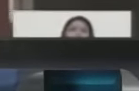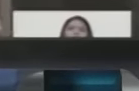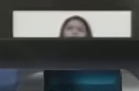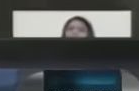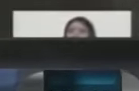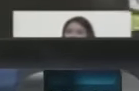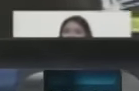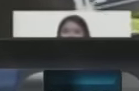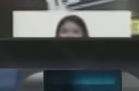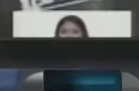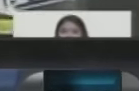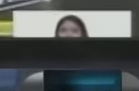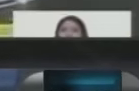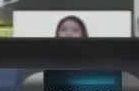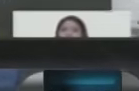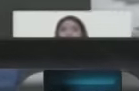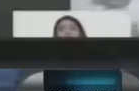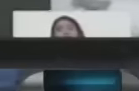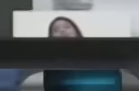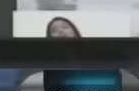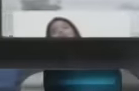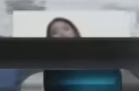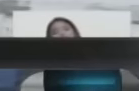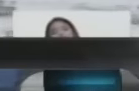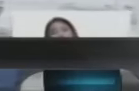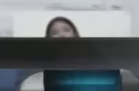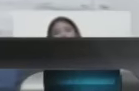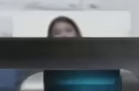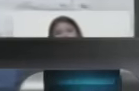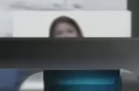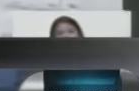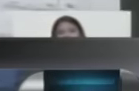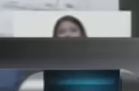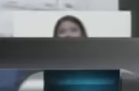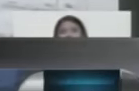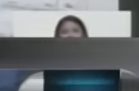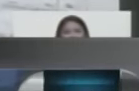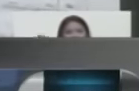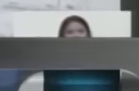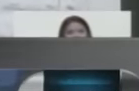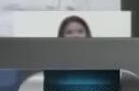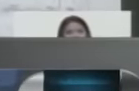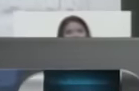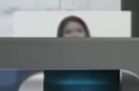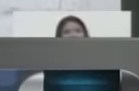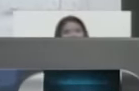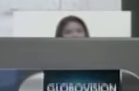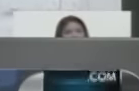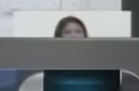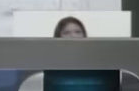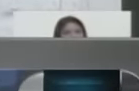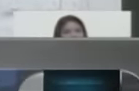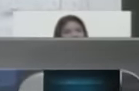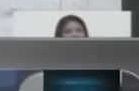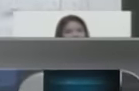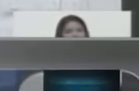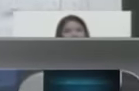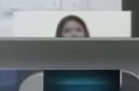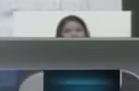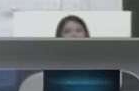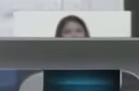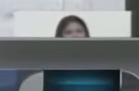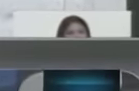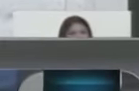inició pasado 31 de enero, donde fueron capturados los cabecillas de una